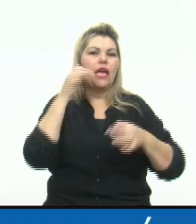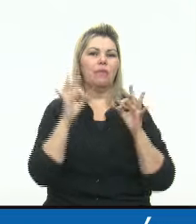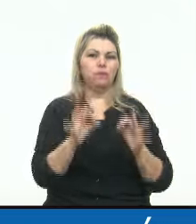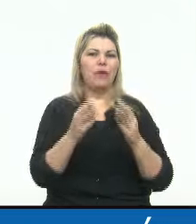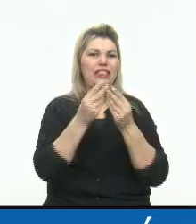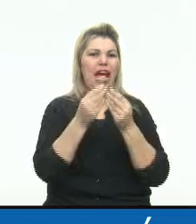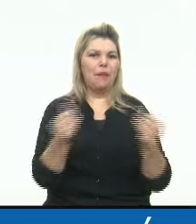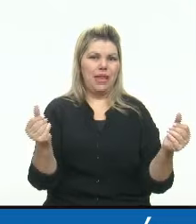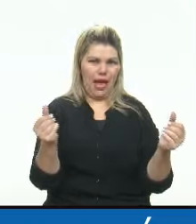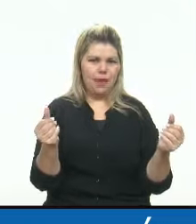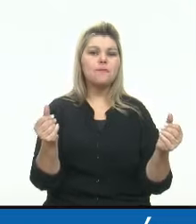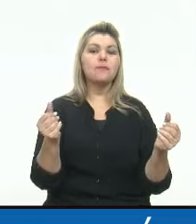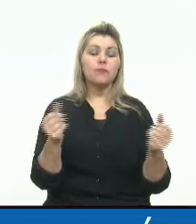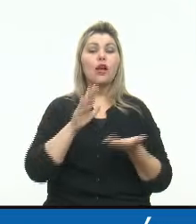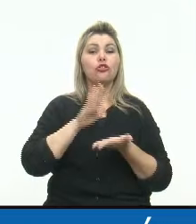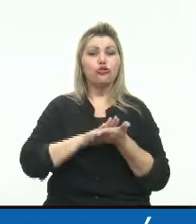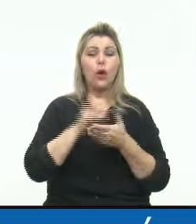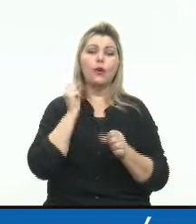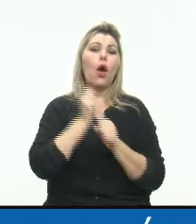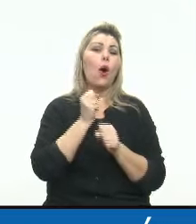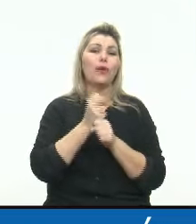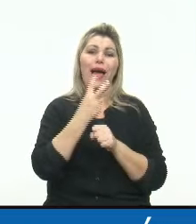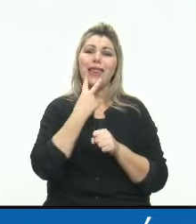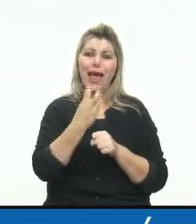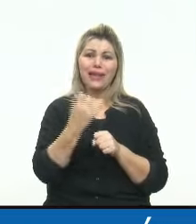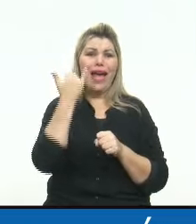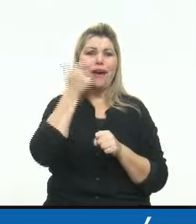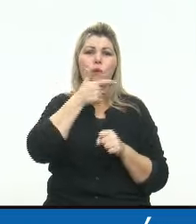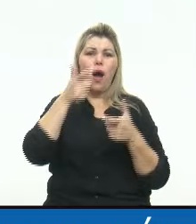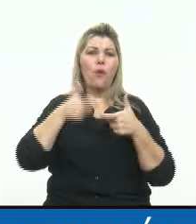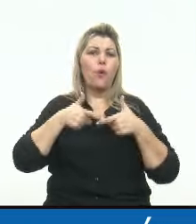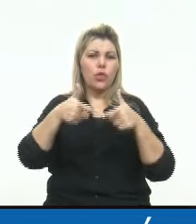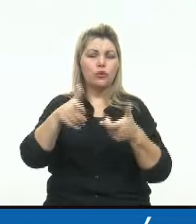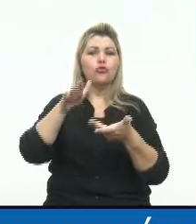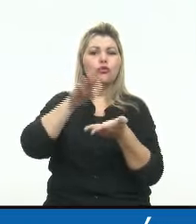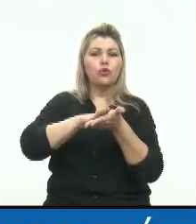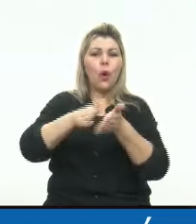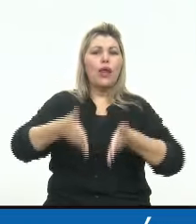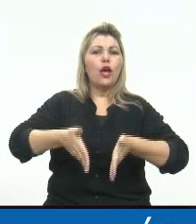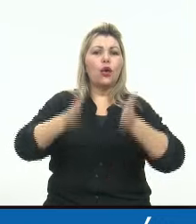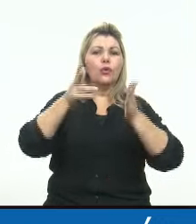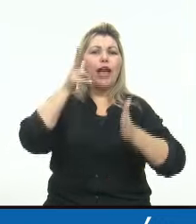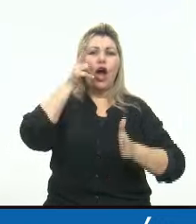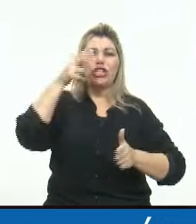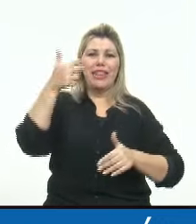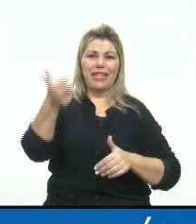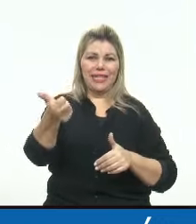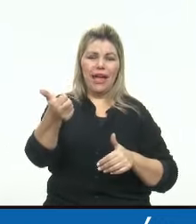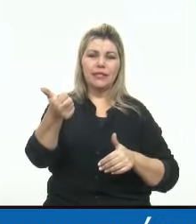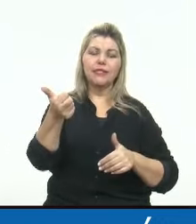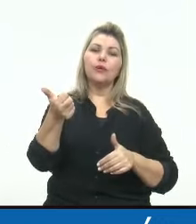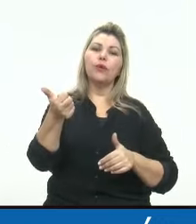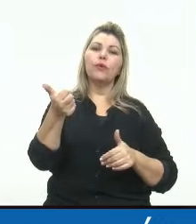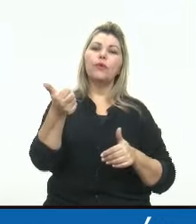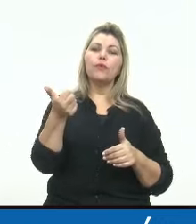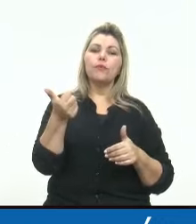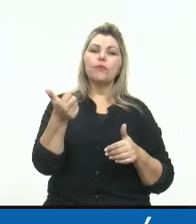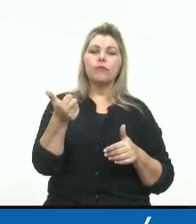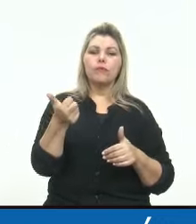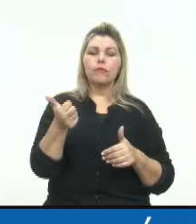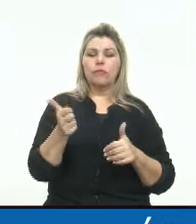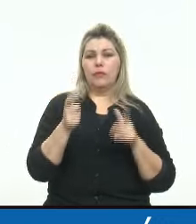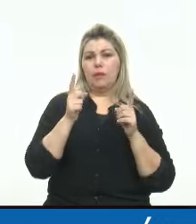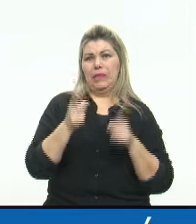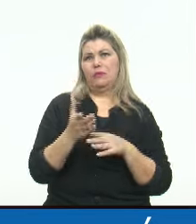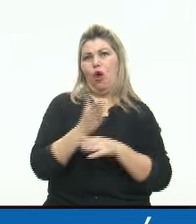En cuanto a las obras energéticas y el acueducto sobre la Ruta 86, como ya se